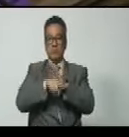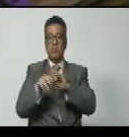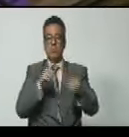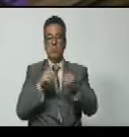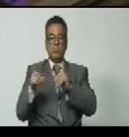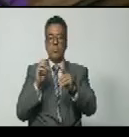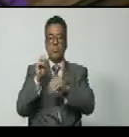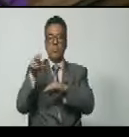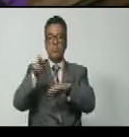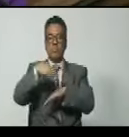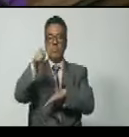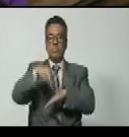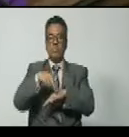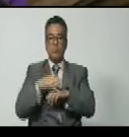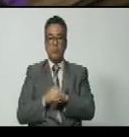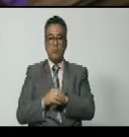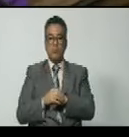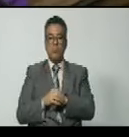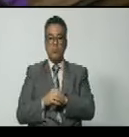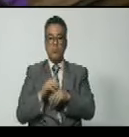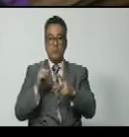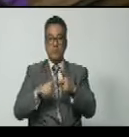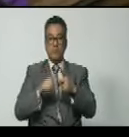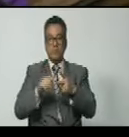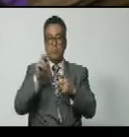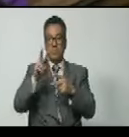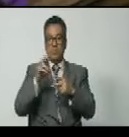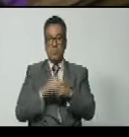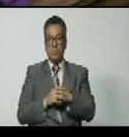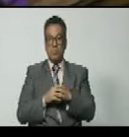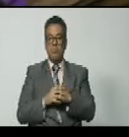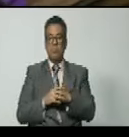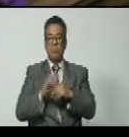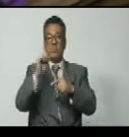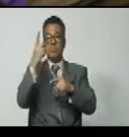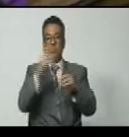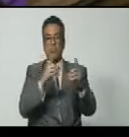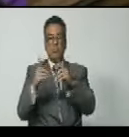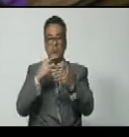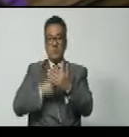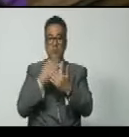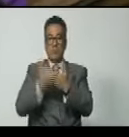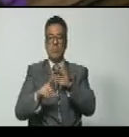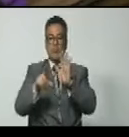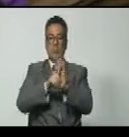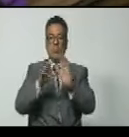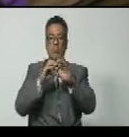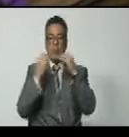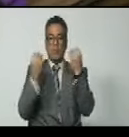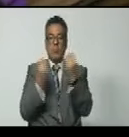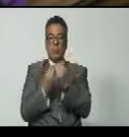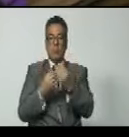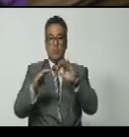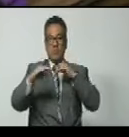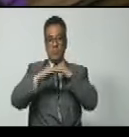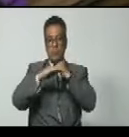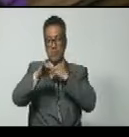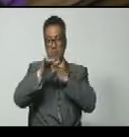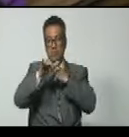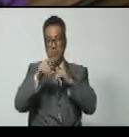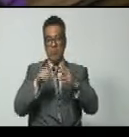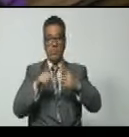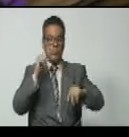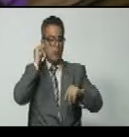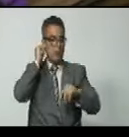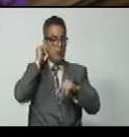Interior y de Debates de la Asamblea Nacional. Punto número dos. Primera discusión del proyecto de ley orgánica para la igualdad de las